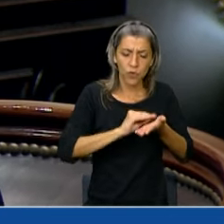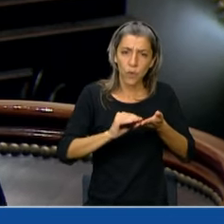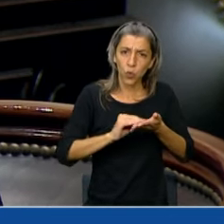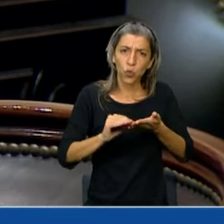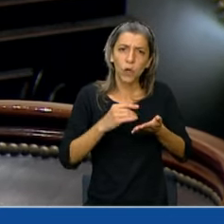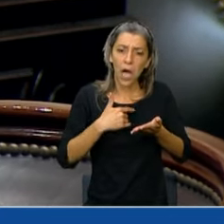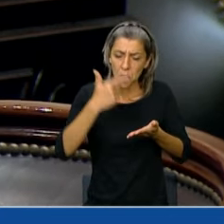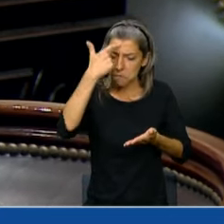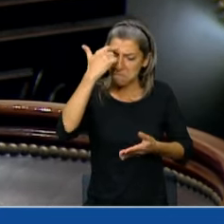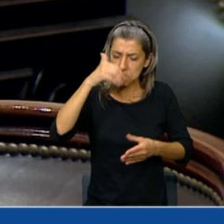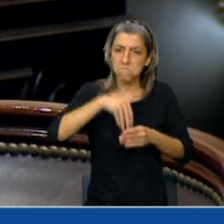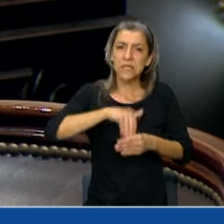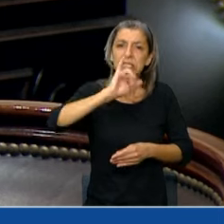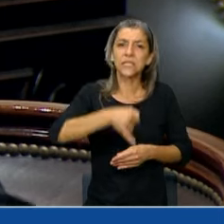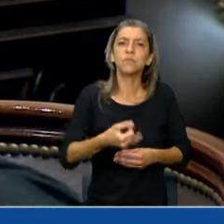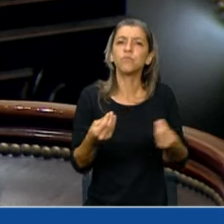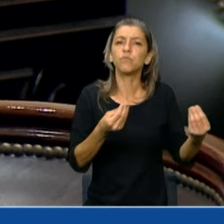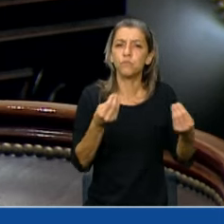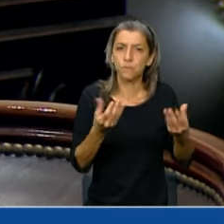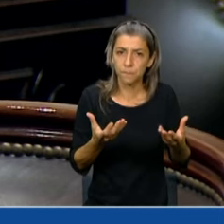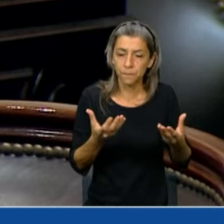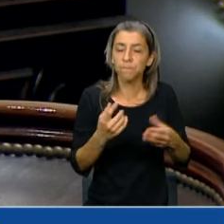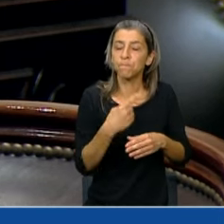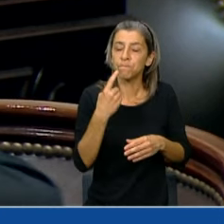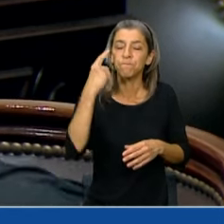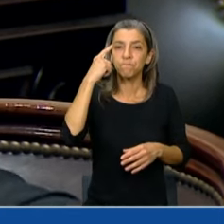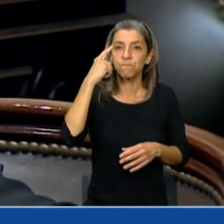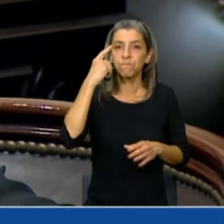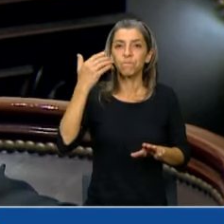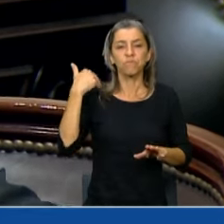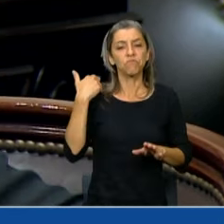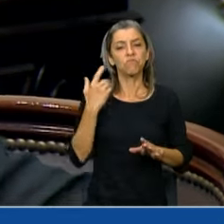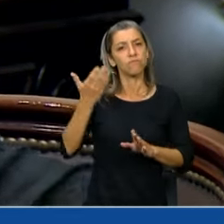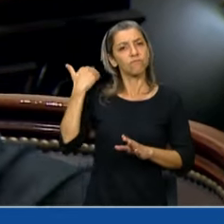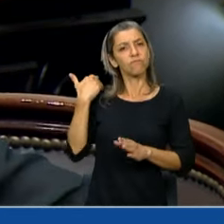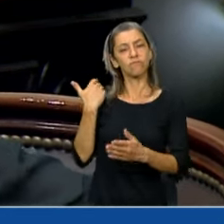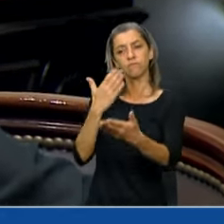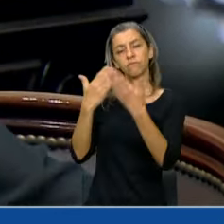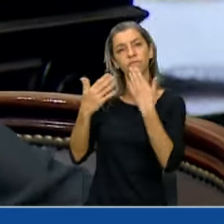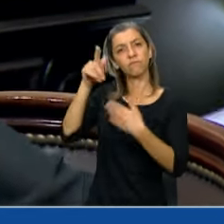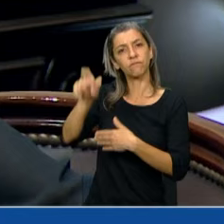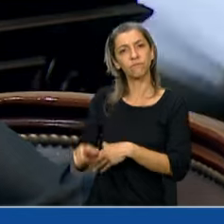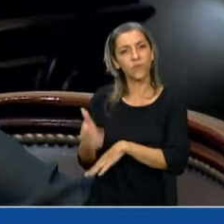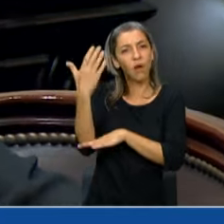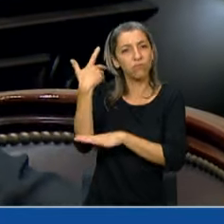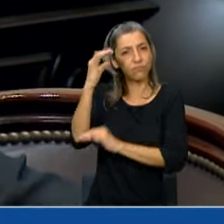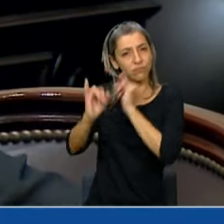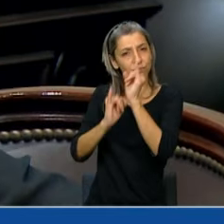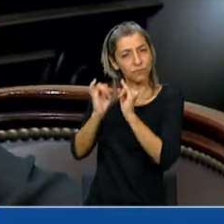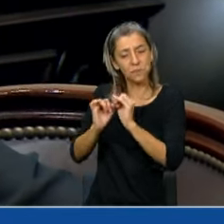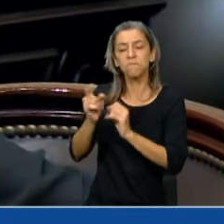proyecto encontramos algunos planteos que se lo hemos hecho al miembro informante y aquí quizás